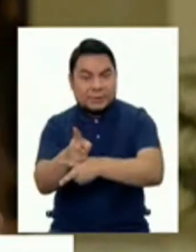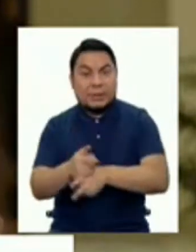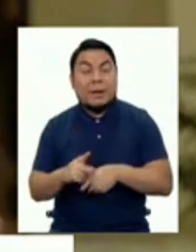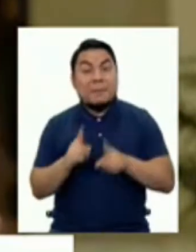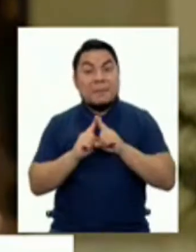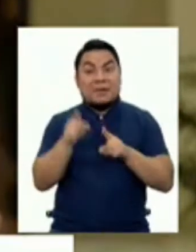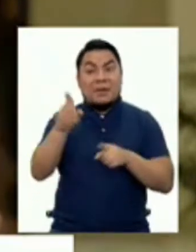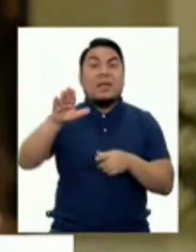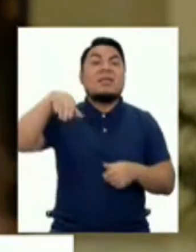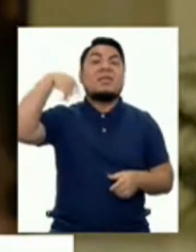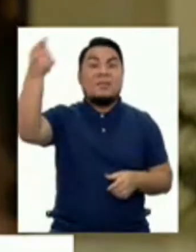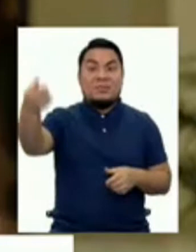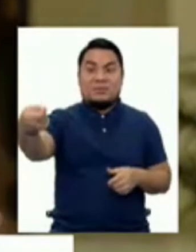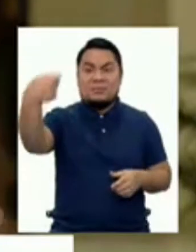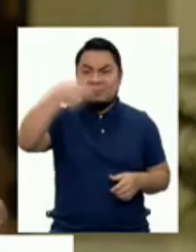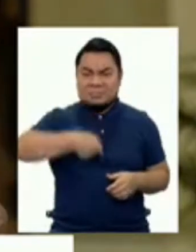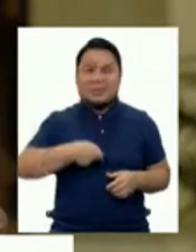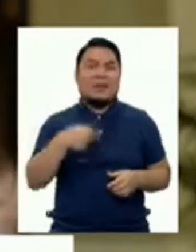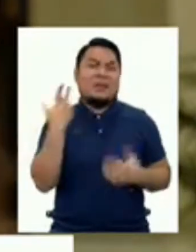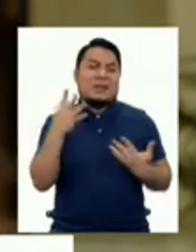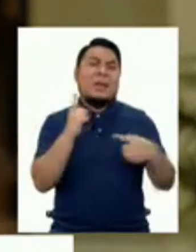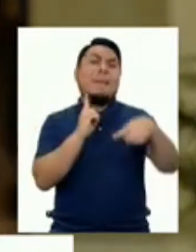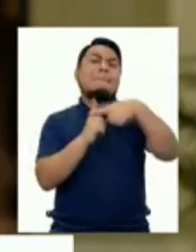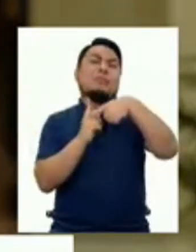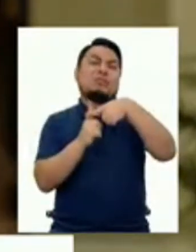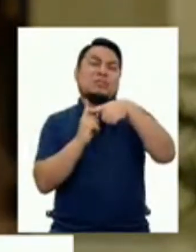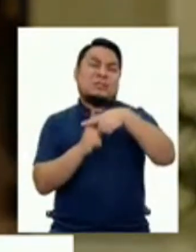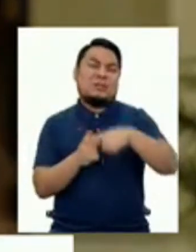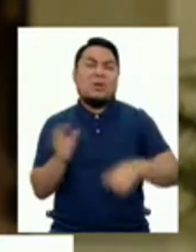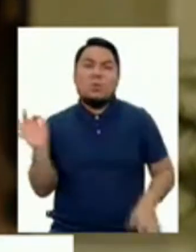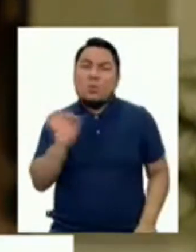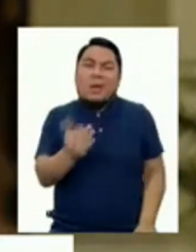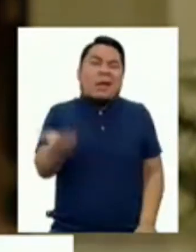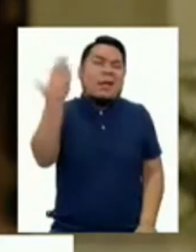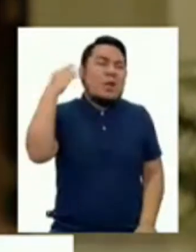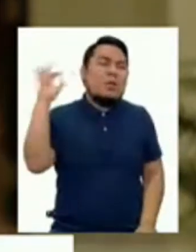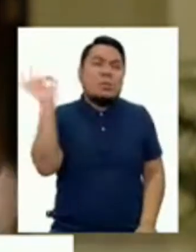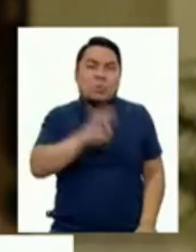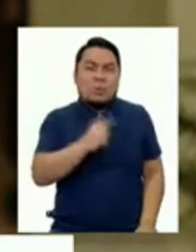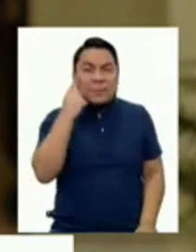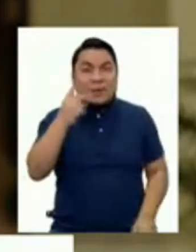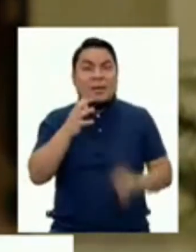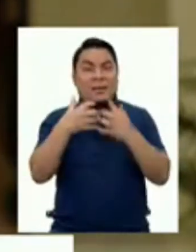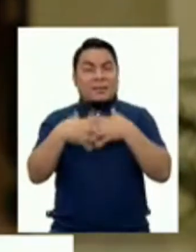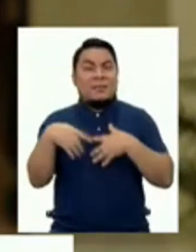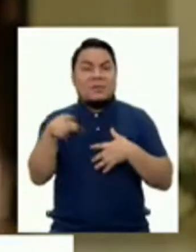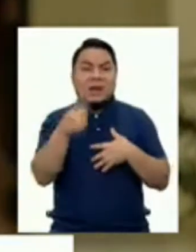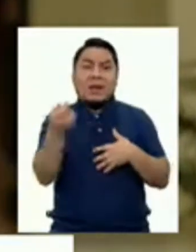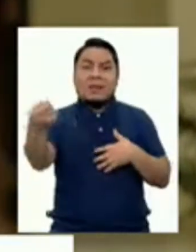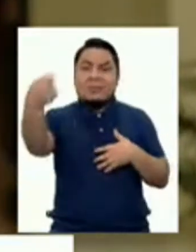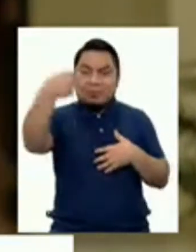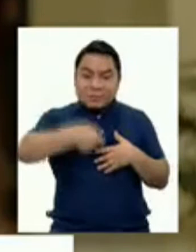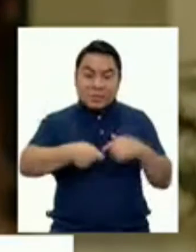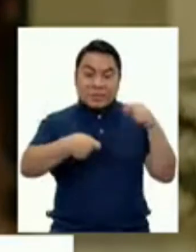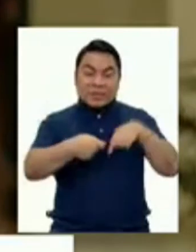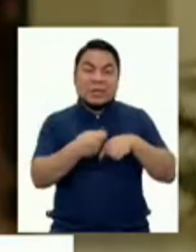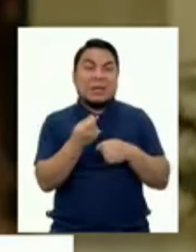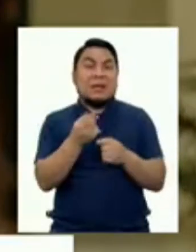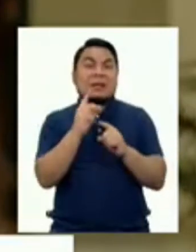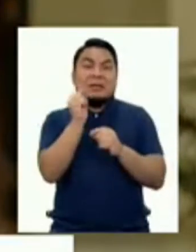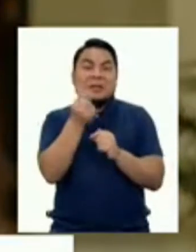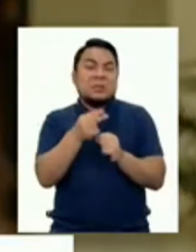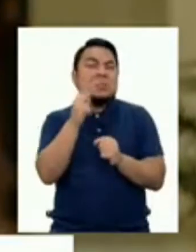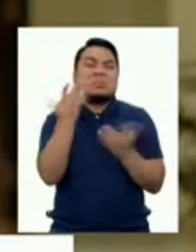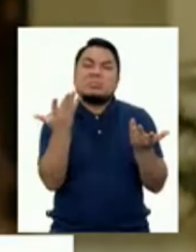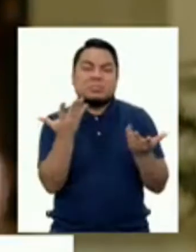realmente muy ventajosas, nunca antes dado para las empresas, en cuanto a facilidades del